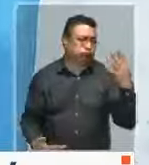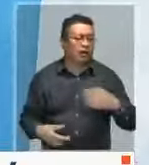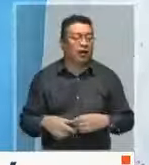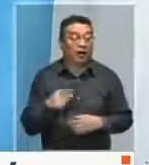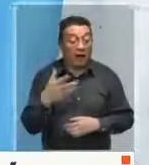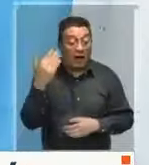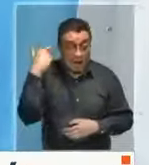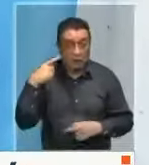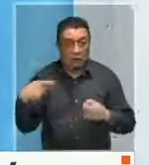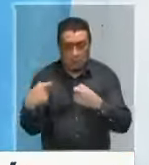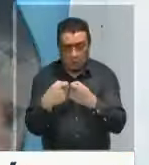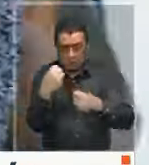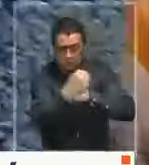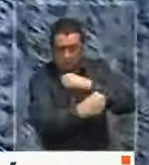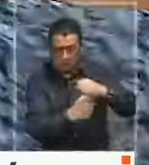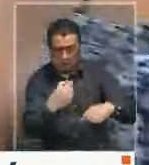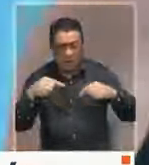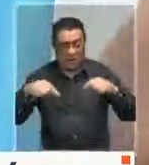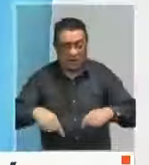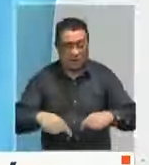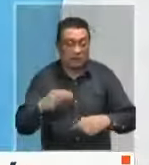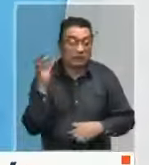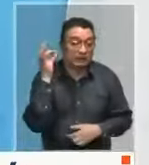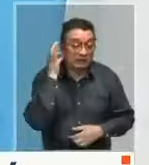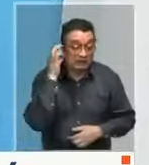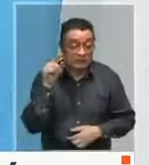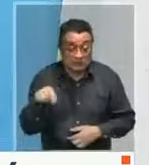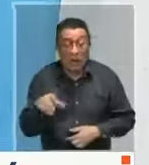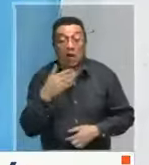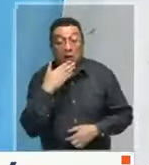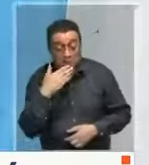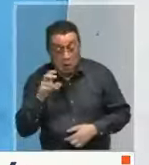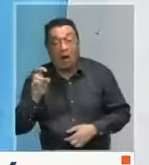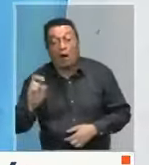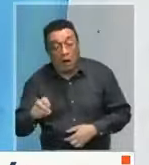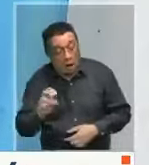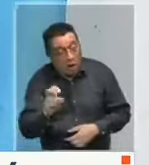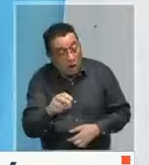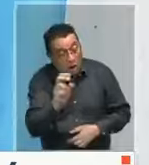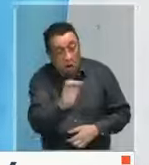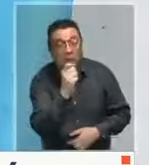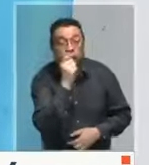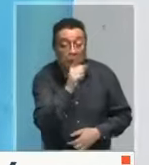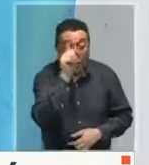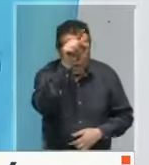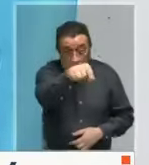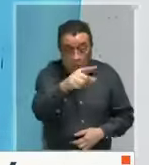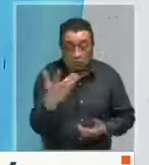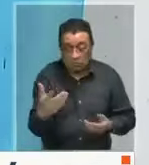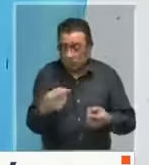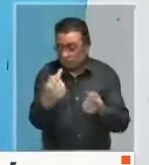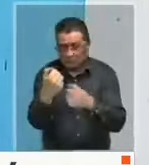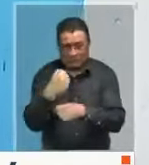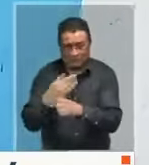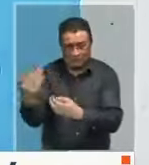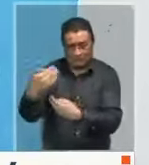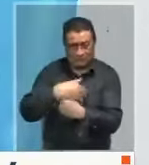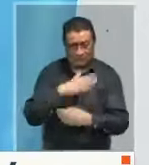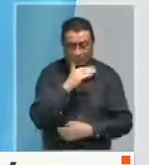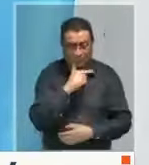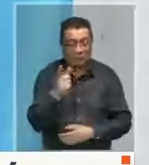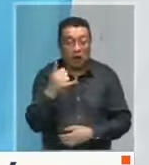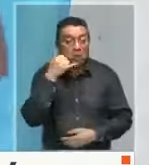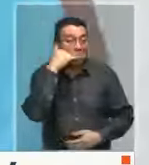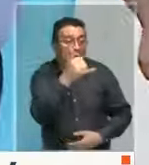personas peleando acá y la niña tuvo que ella ir allá a denunciar a carabineros. O sea, creo que habían llamado,